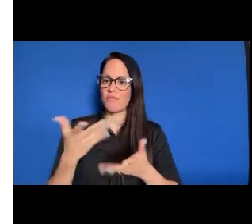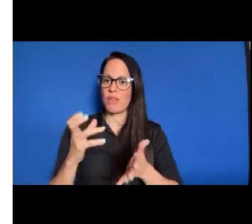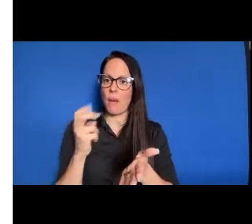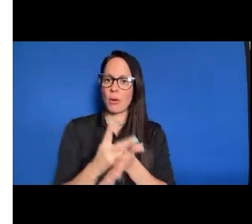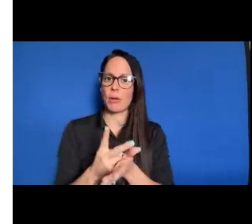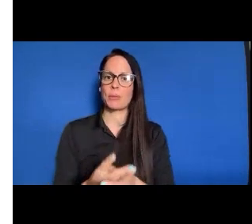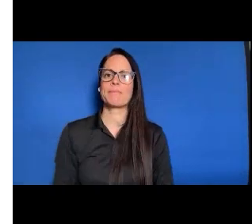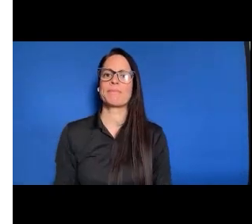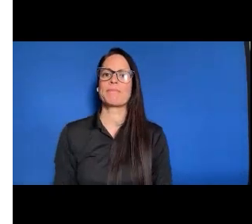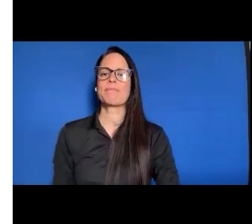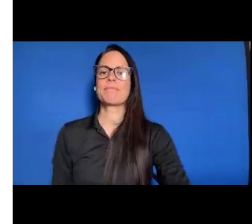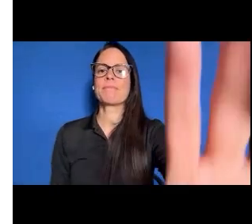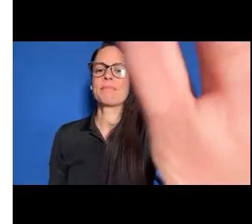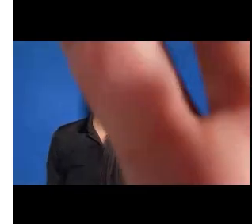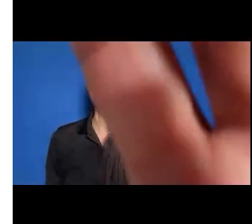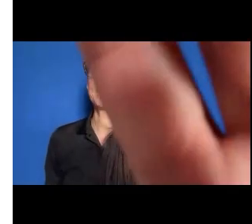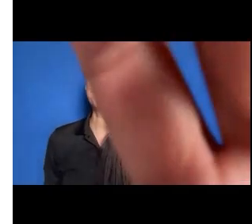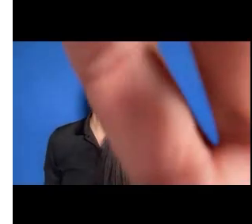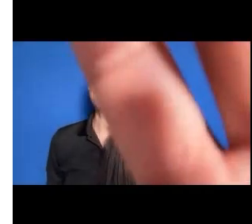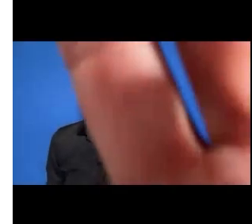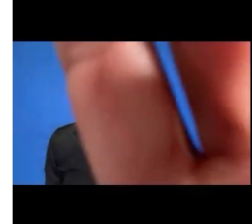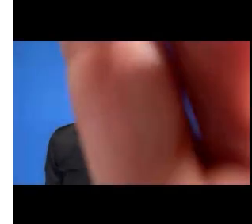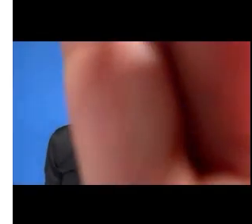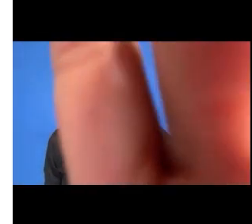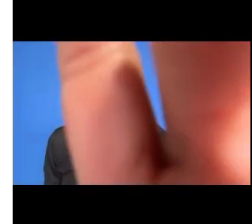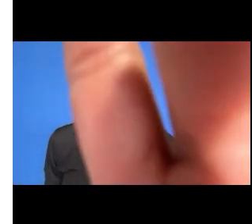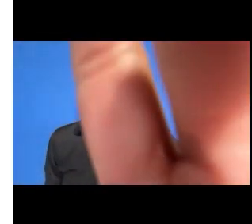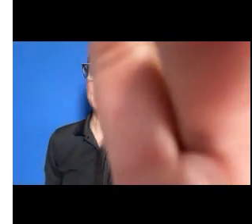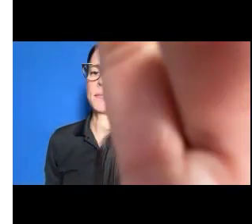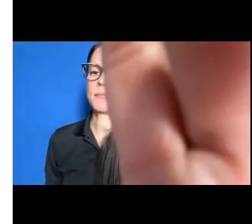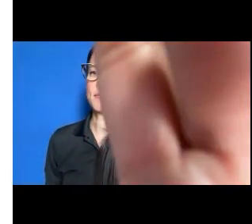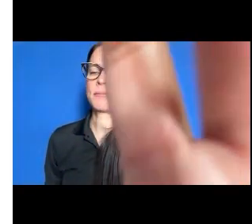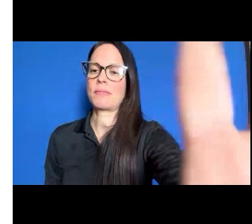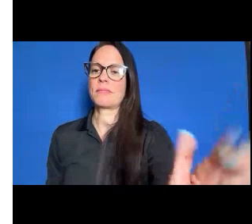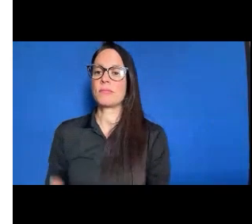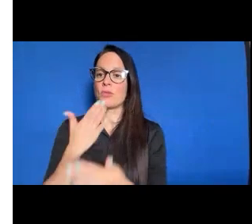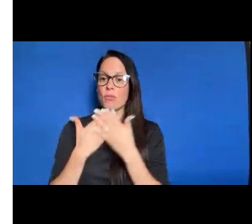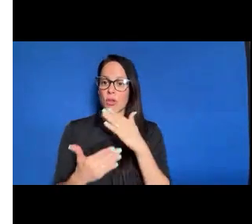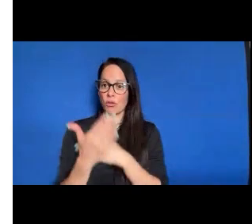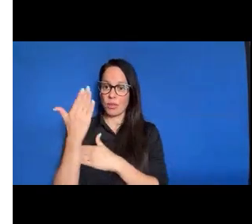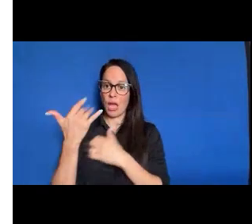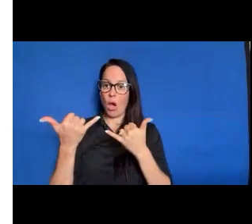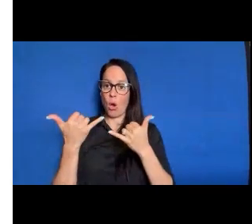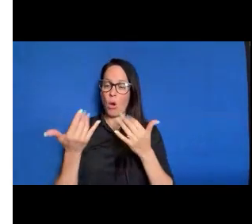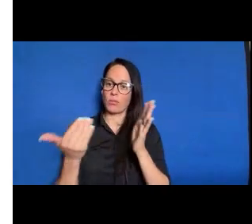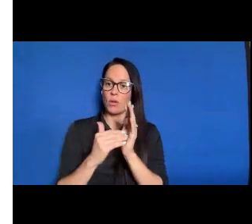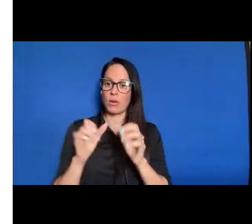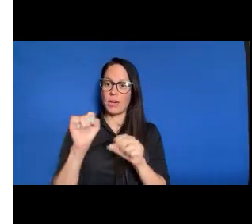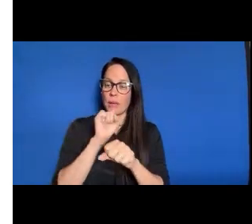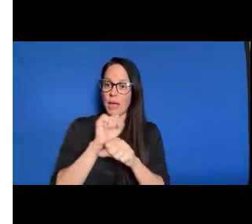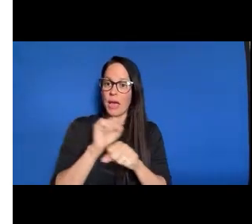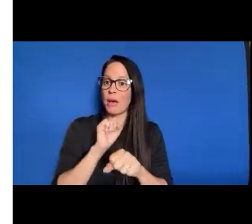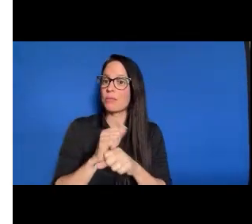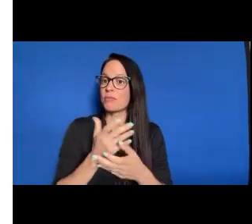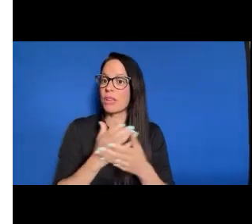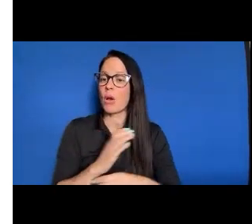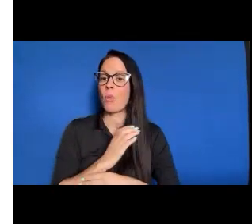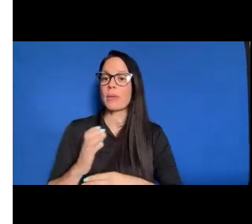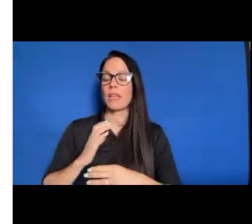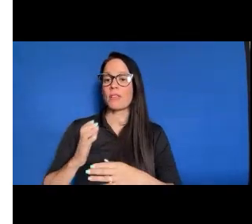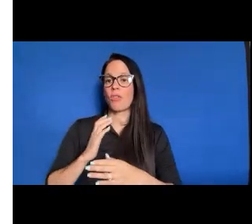Buenos días, como mencioné, estaremos dando comienzo a la segunda reunión de trabajo del 2024 del Comité Asesor del Fondo de Recuperación e Institución